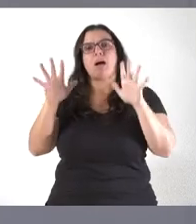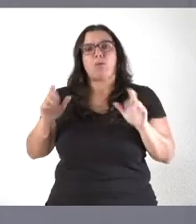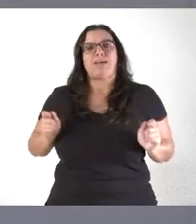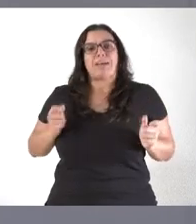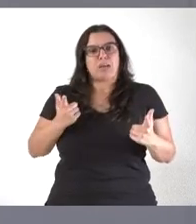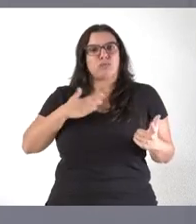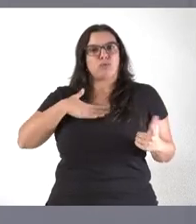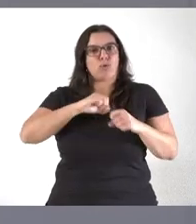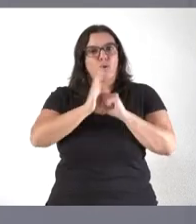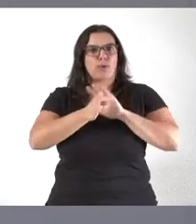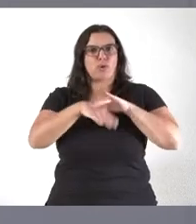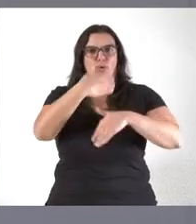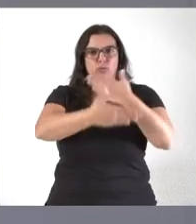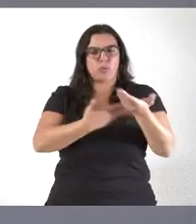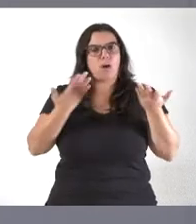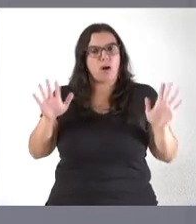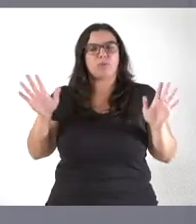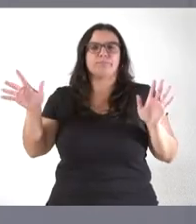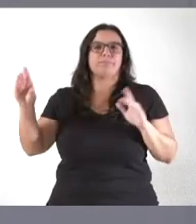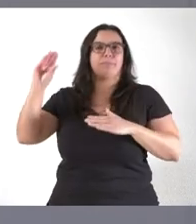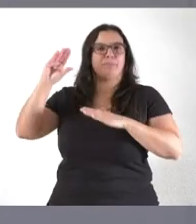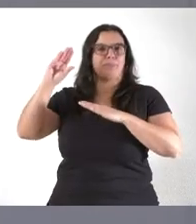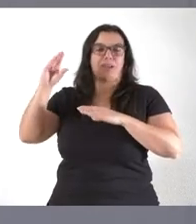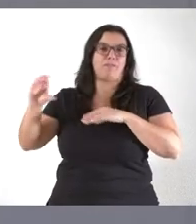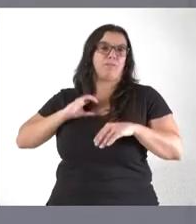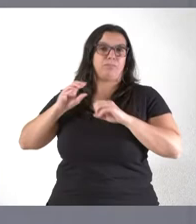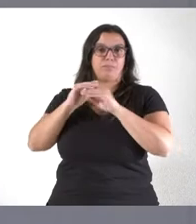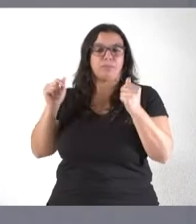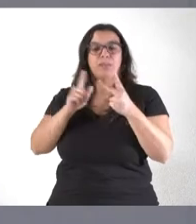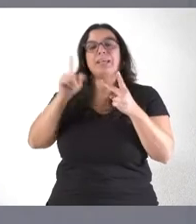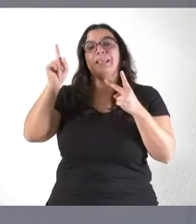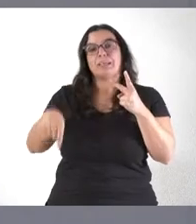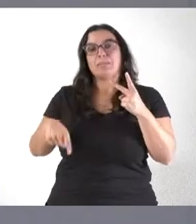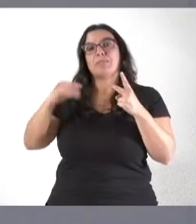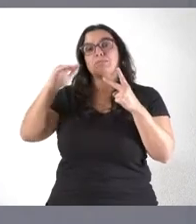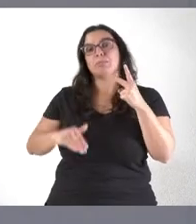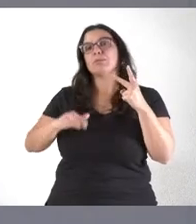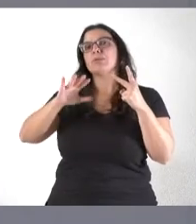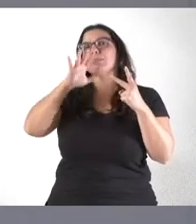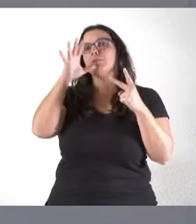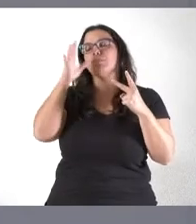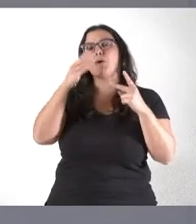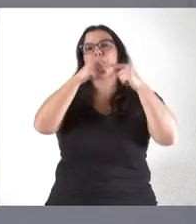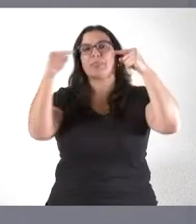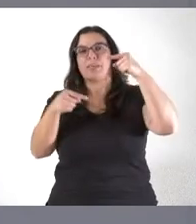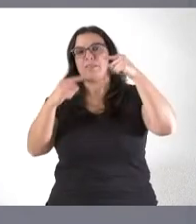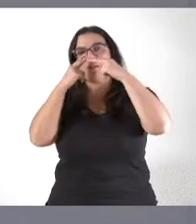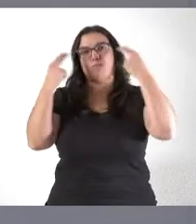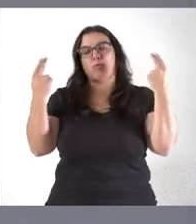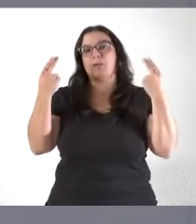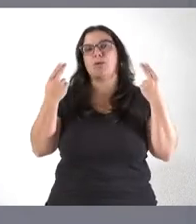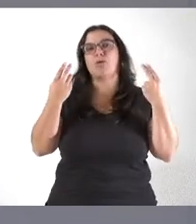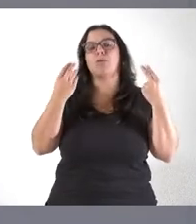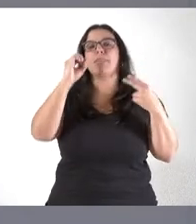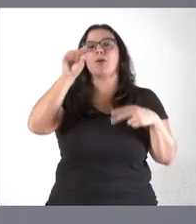covid todavía sigue entre nosotros y el segundo factor es la reducción drástica en el nivel del déficit público hasta situarnos en tres